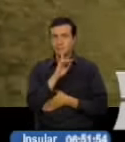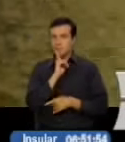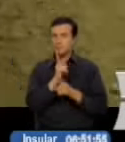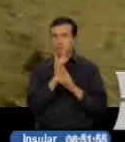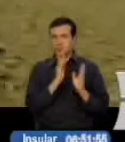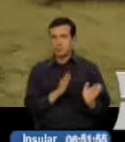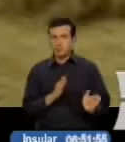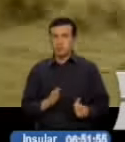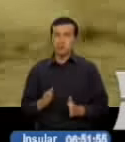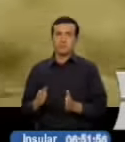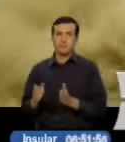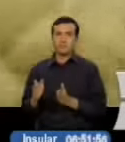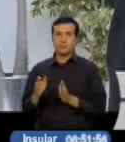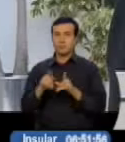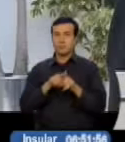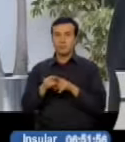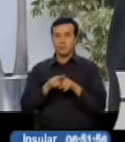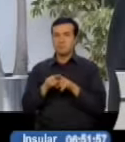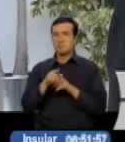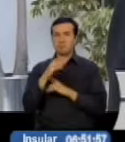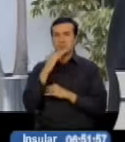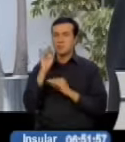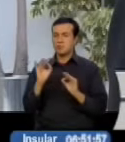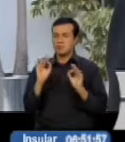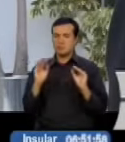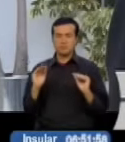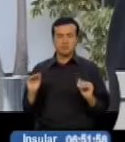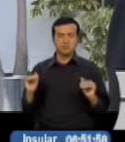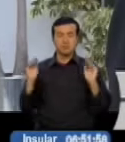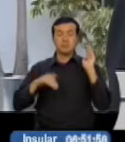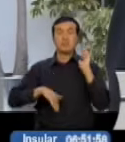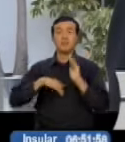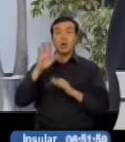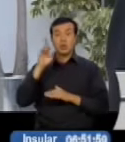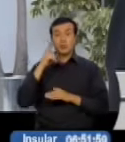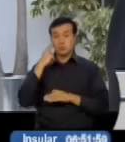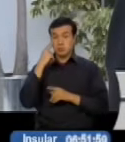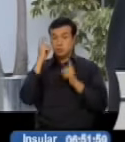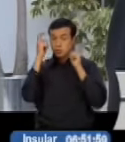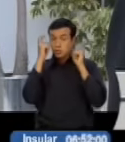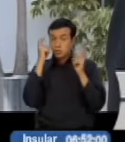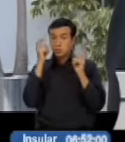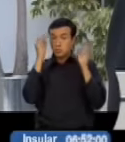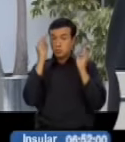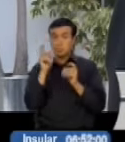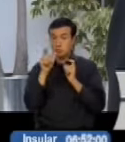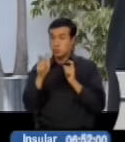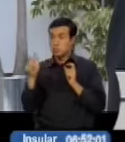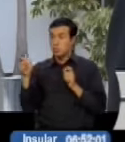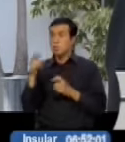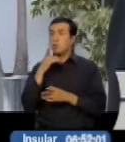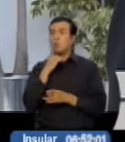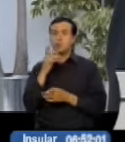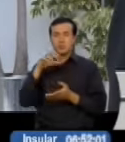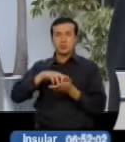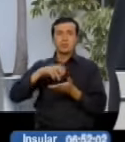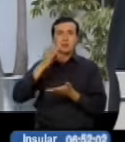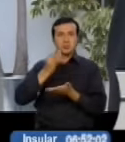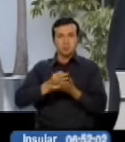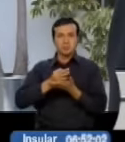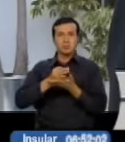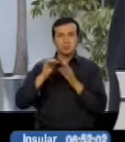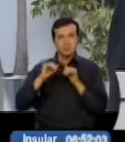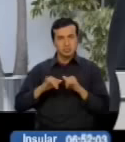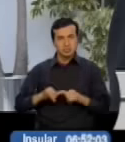realizar competencias de la mejor manera y sobre todo el control es directo y la gente le gusta correr en la provincia de Cotopaxi, que